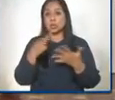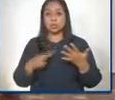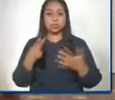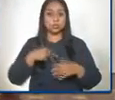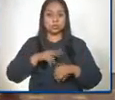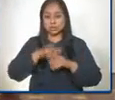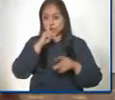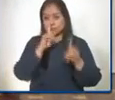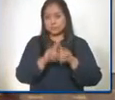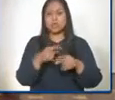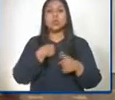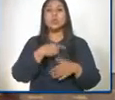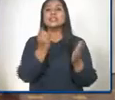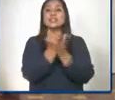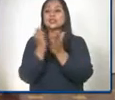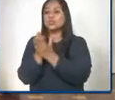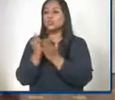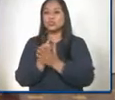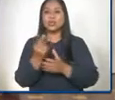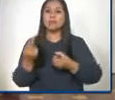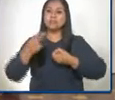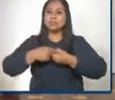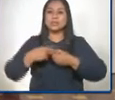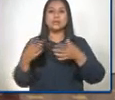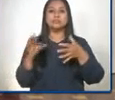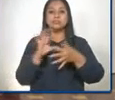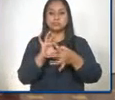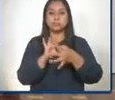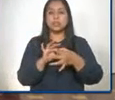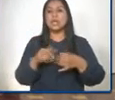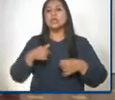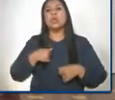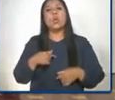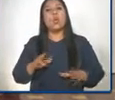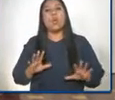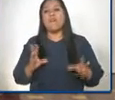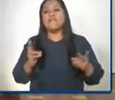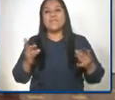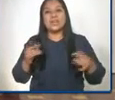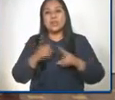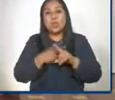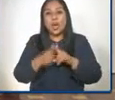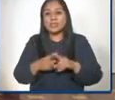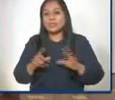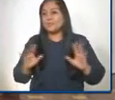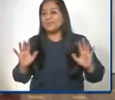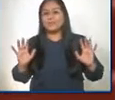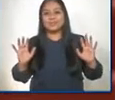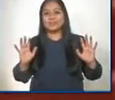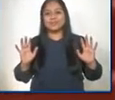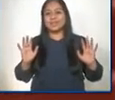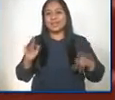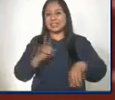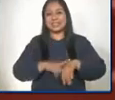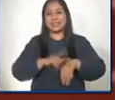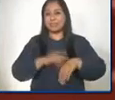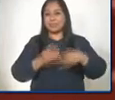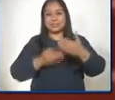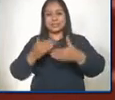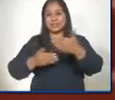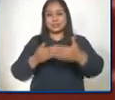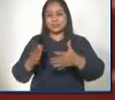las entidades correspondientes para poder establecerlo. No me atrevo a decir una fecha porque lleva tiempo. Ahorita estamos en la